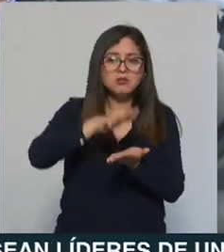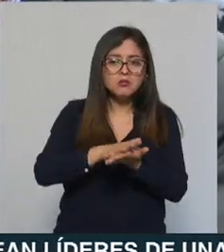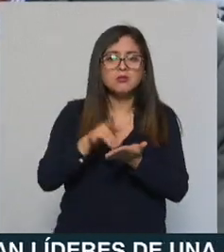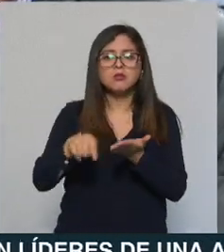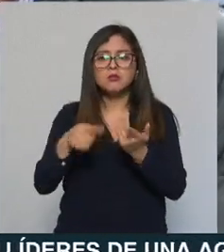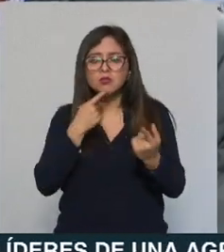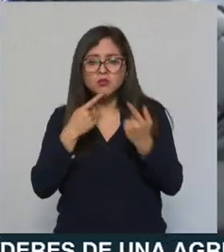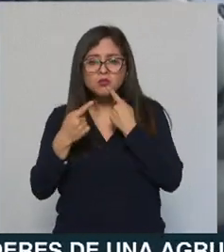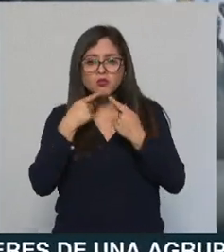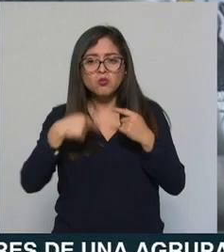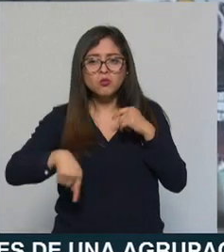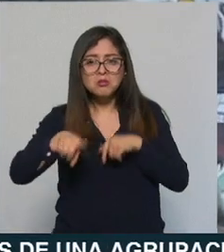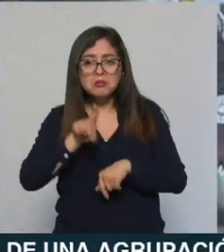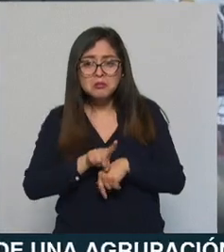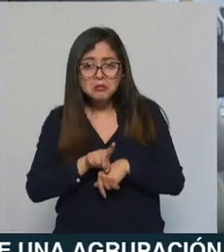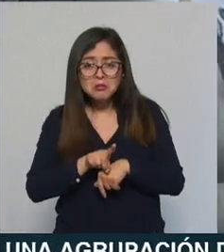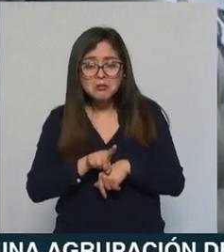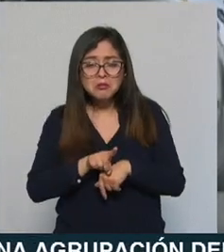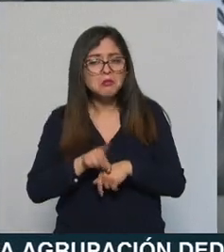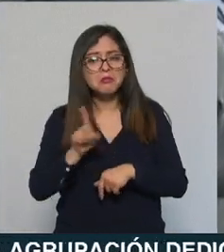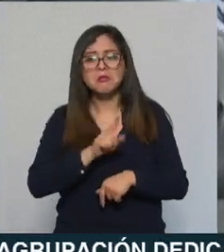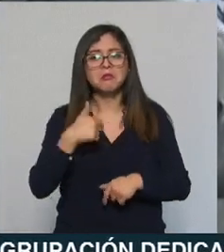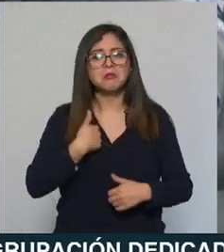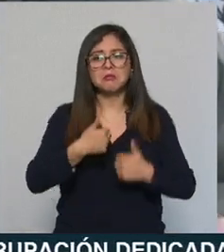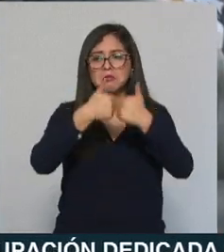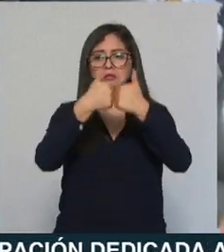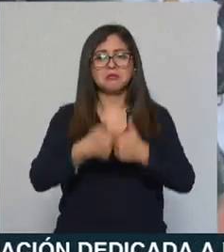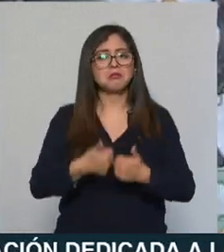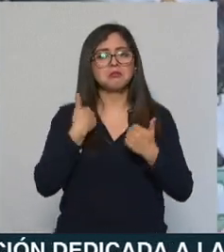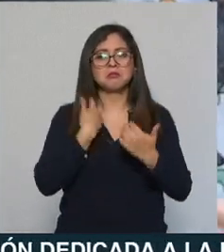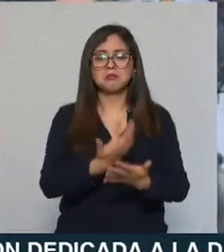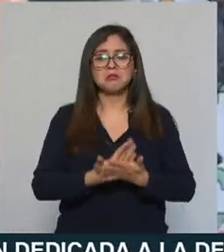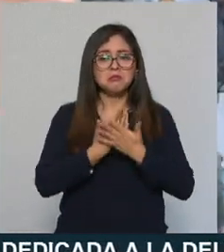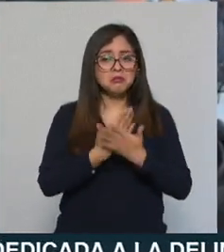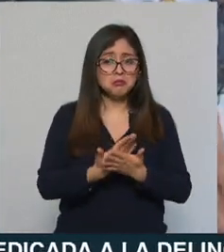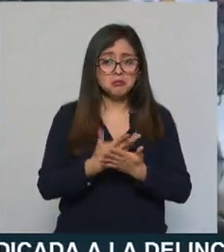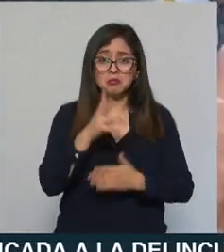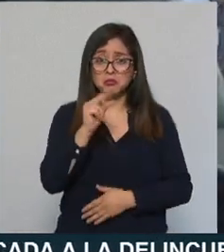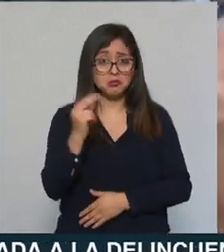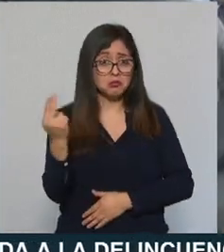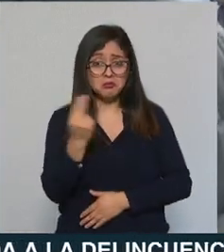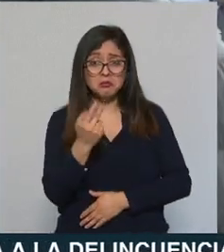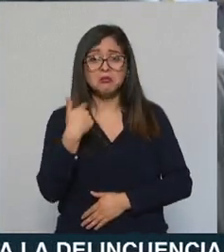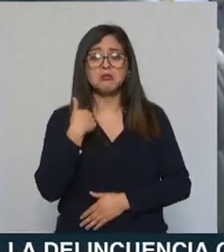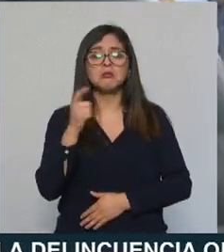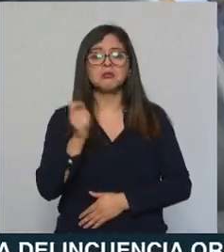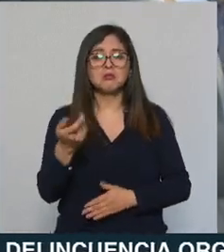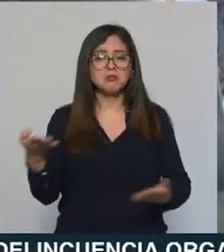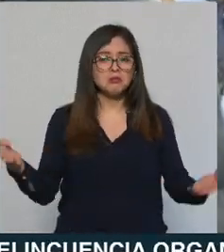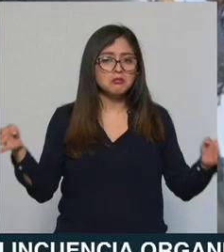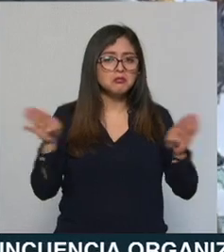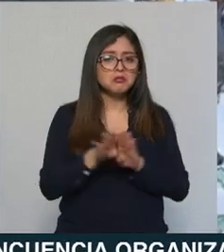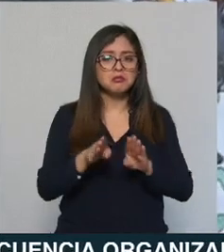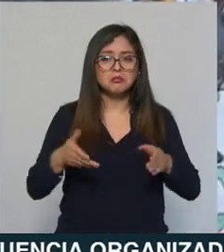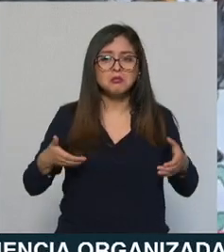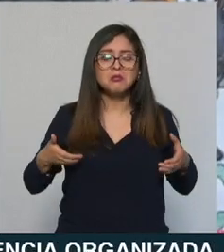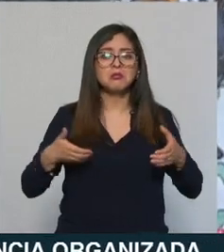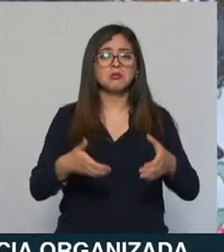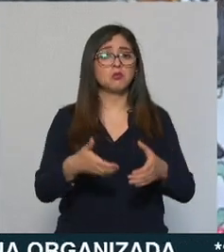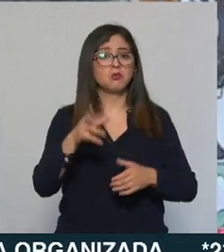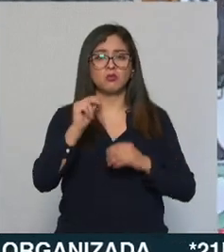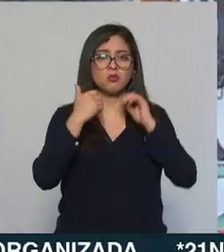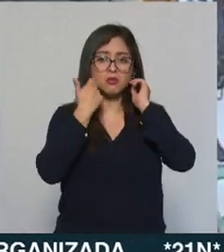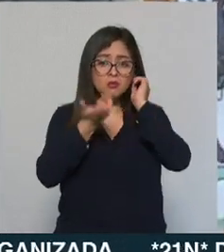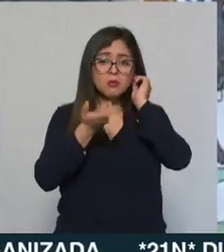diálogo hoy mismo, pues obviamente aquí permaneceremos. Y si es necesario vamos a cerrar la avenida completa. No lo quisiéramos, pero